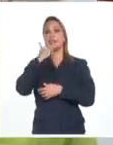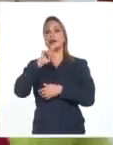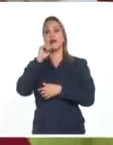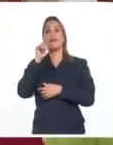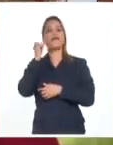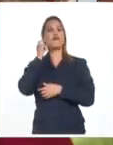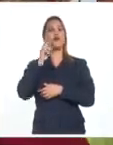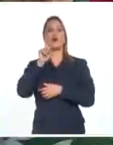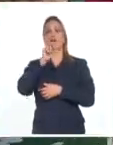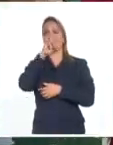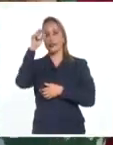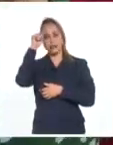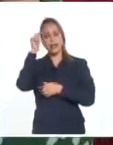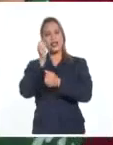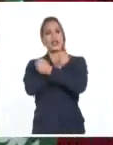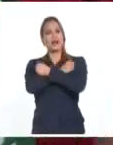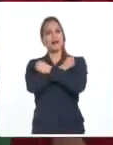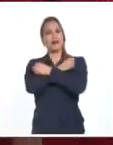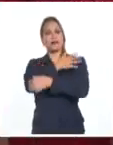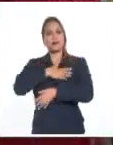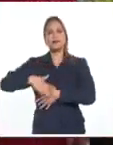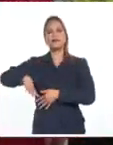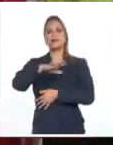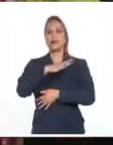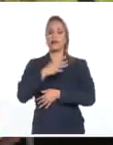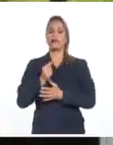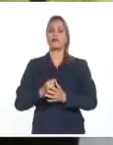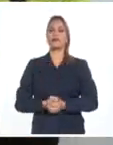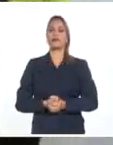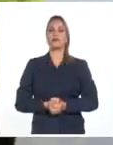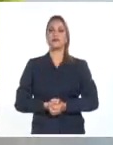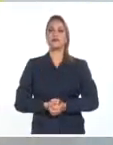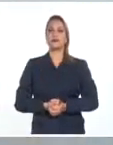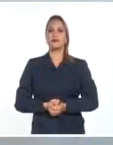pueblo. Jenny Pleites, Sistema Informativo de la Televisión Cubana.